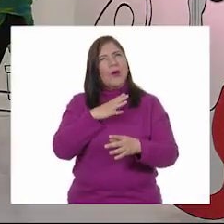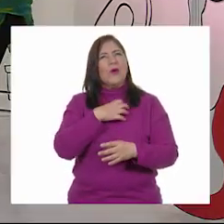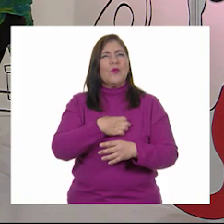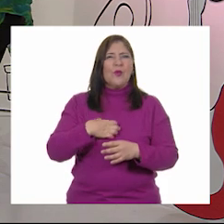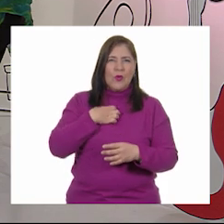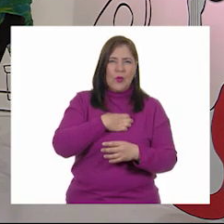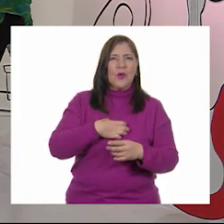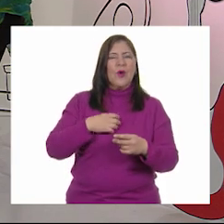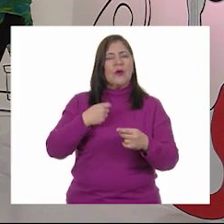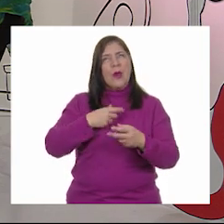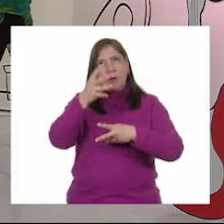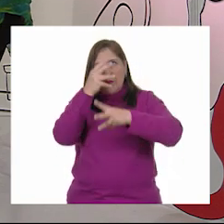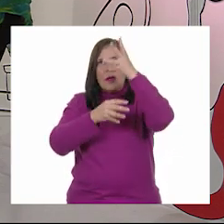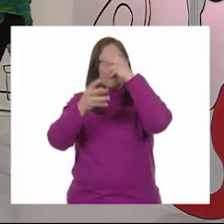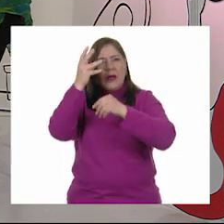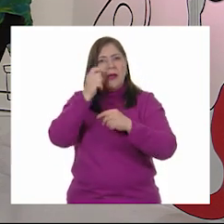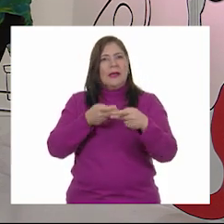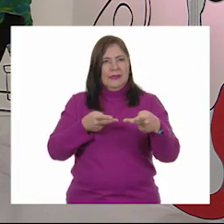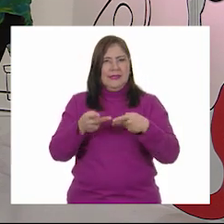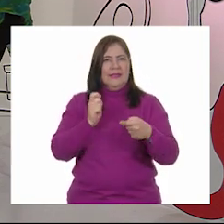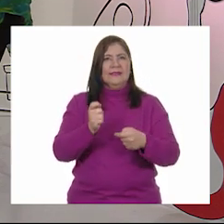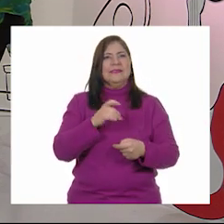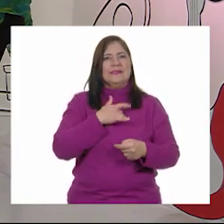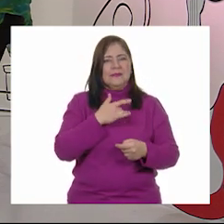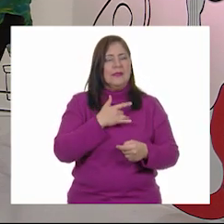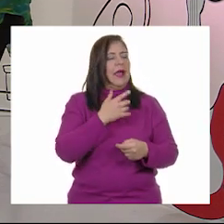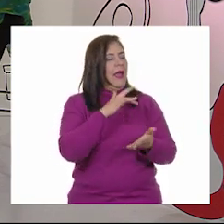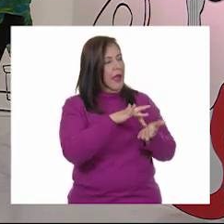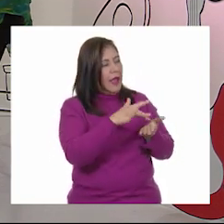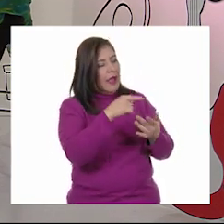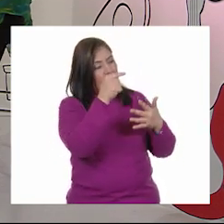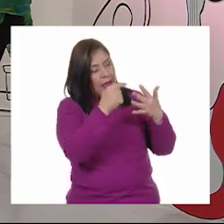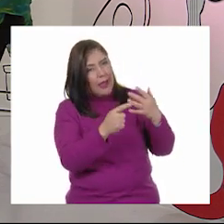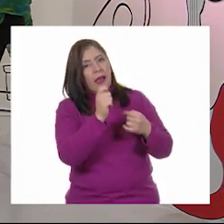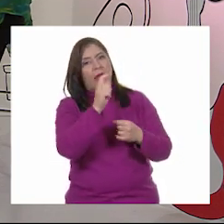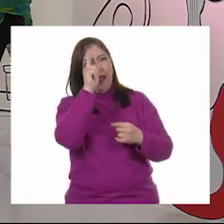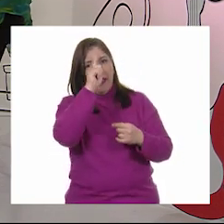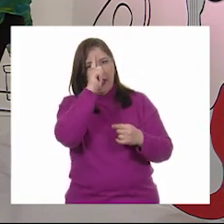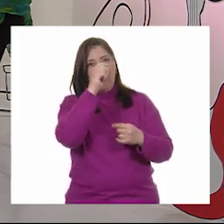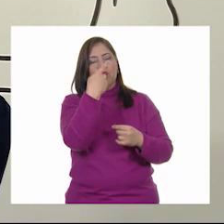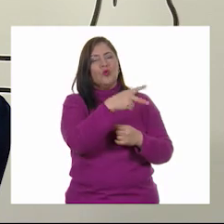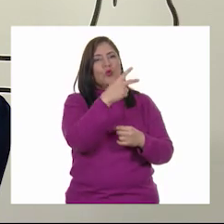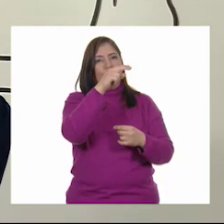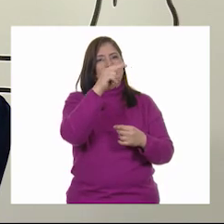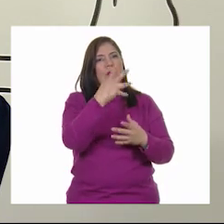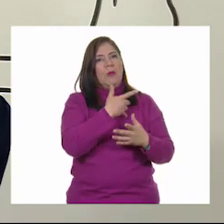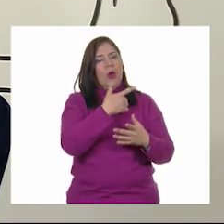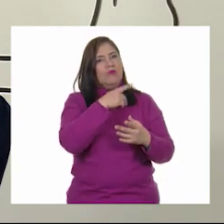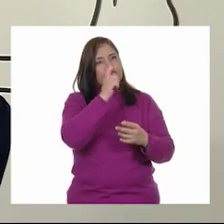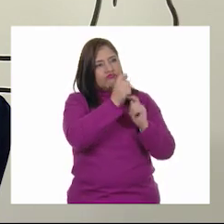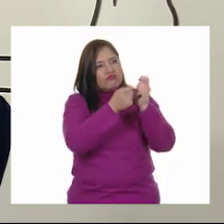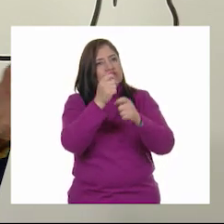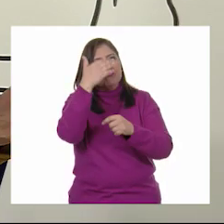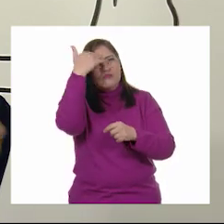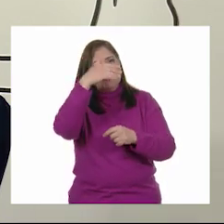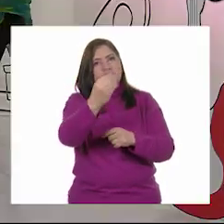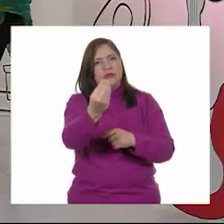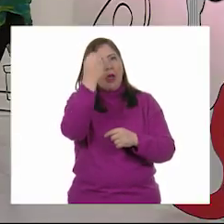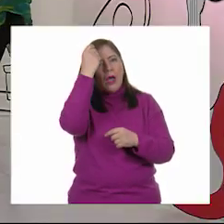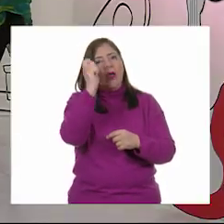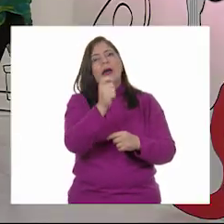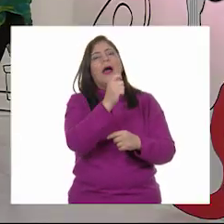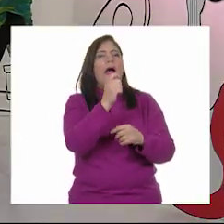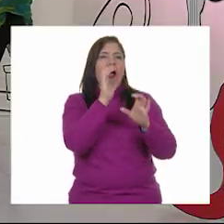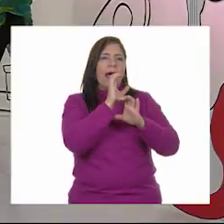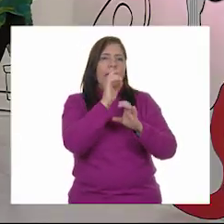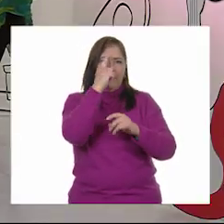preparación es para disfrutar, ¿no? Muchas gracias, sí. Tonana, por todos tus comentarios, por toda tu sabiduría, por venir a cantar para todos estos jóvenes.